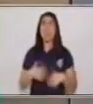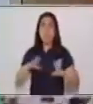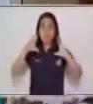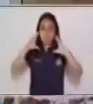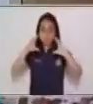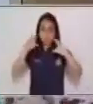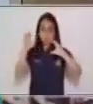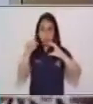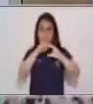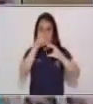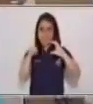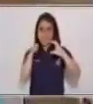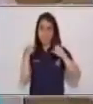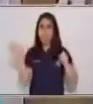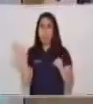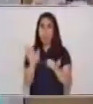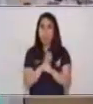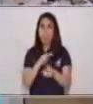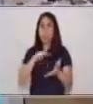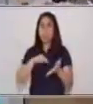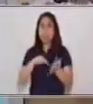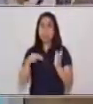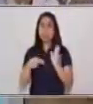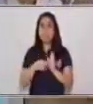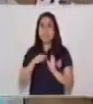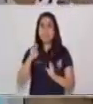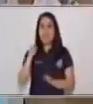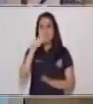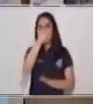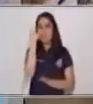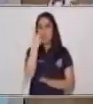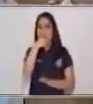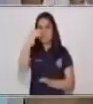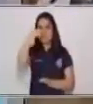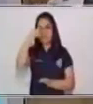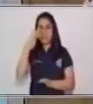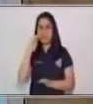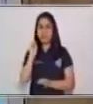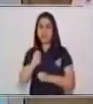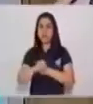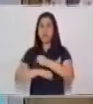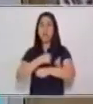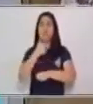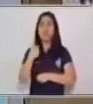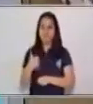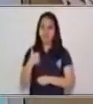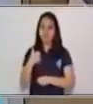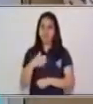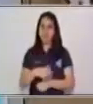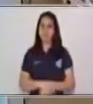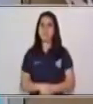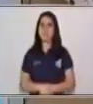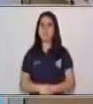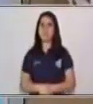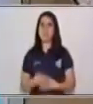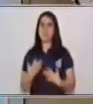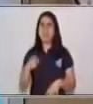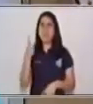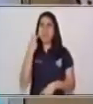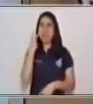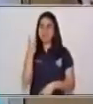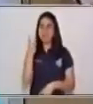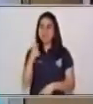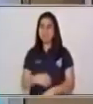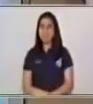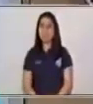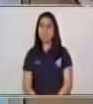Sería la estrofa 1. Y cada uno de estos lo llamamos